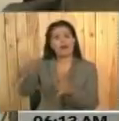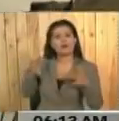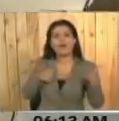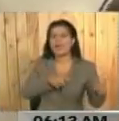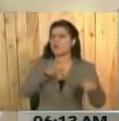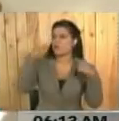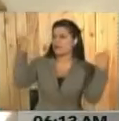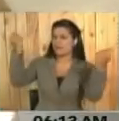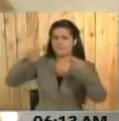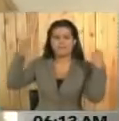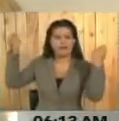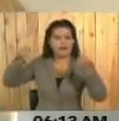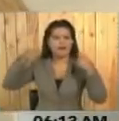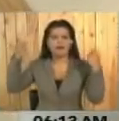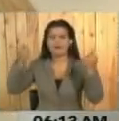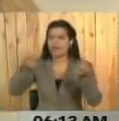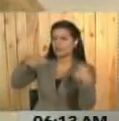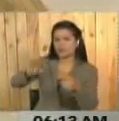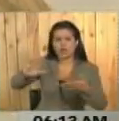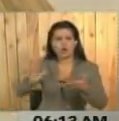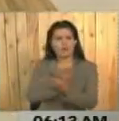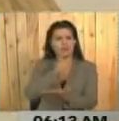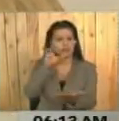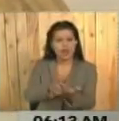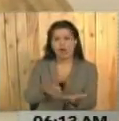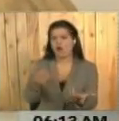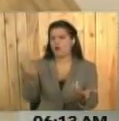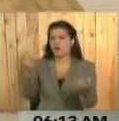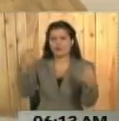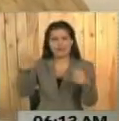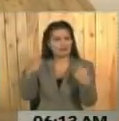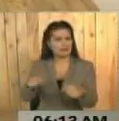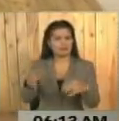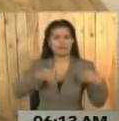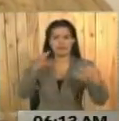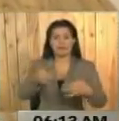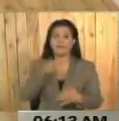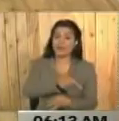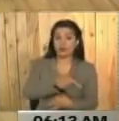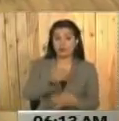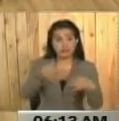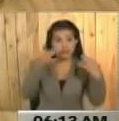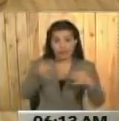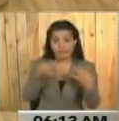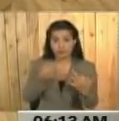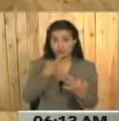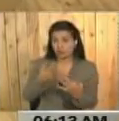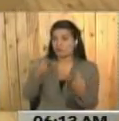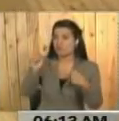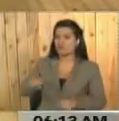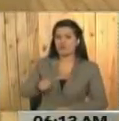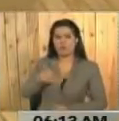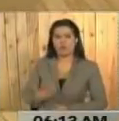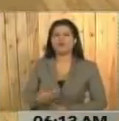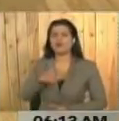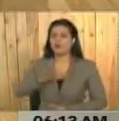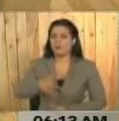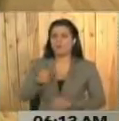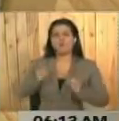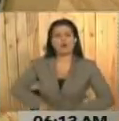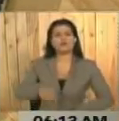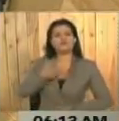campaña y una bueno intentos de golpe de estado y cualquier situación que ellos que ellos crean que pueden utilizar para